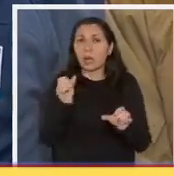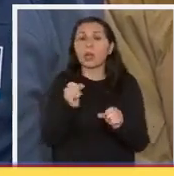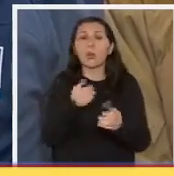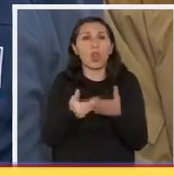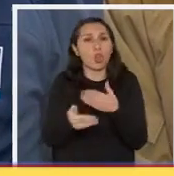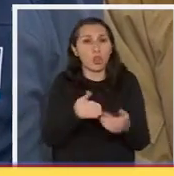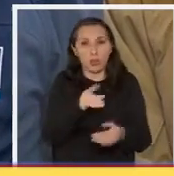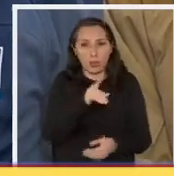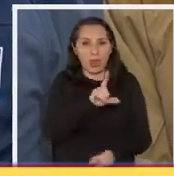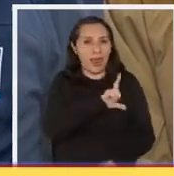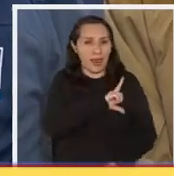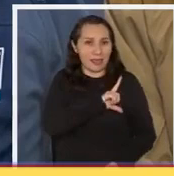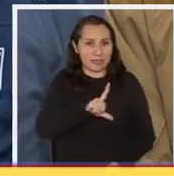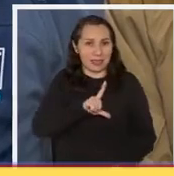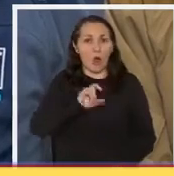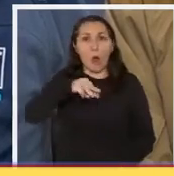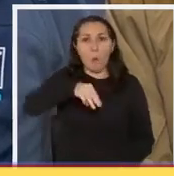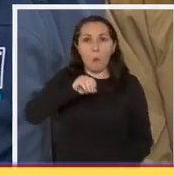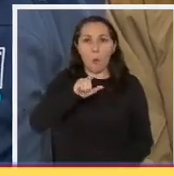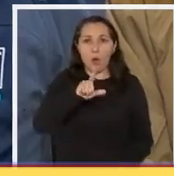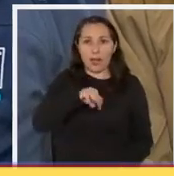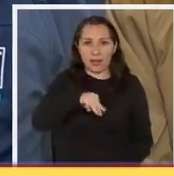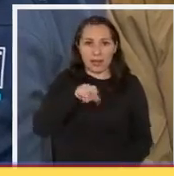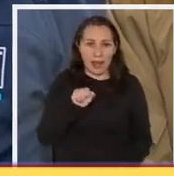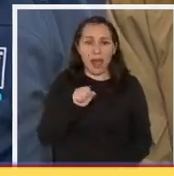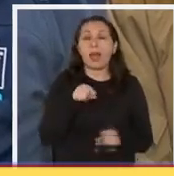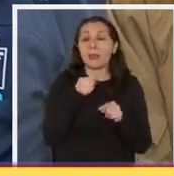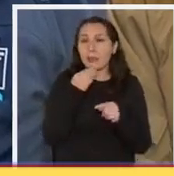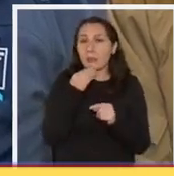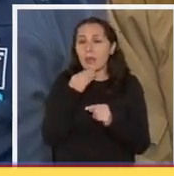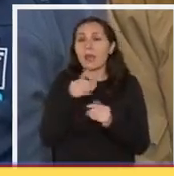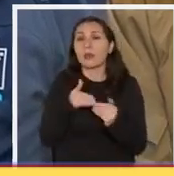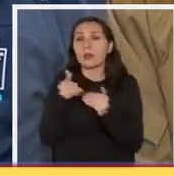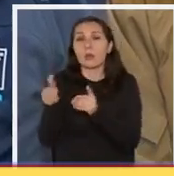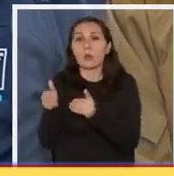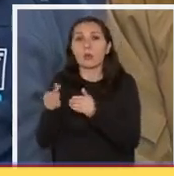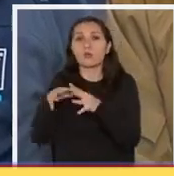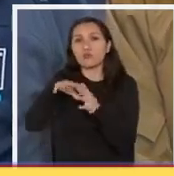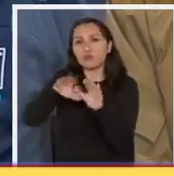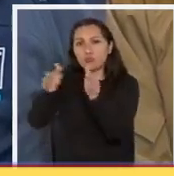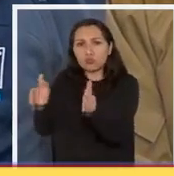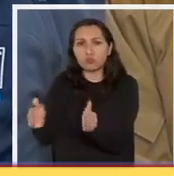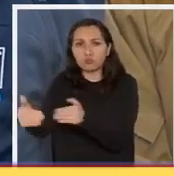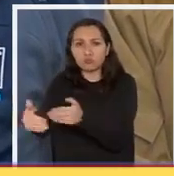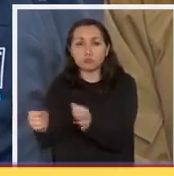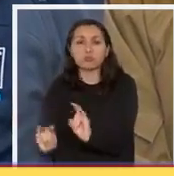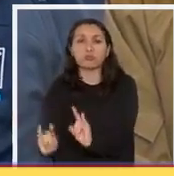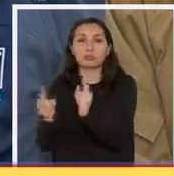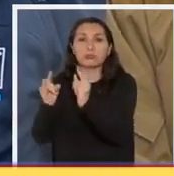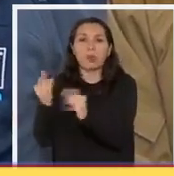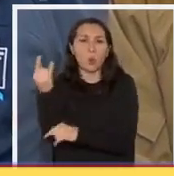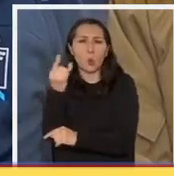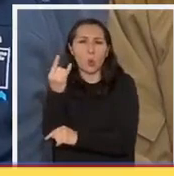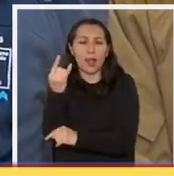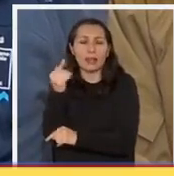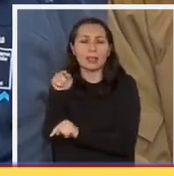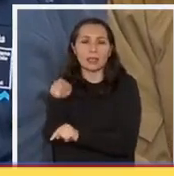en el Liceo Juan Ignacio Molina. En este momento, además, se va a levantar un módulo de emergencia